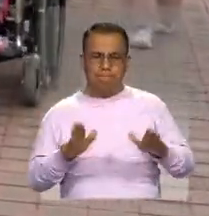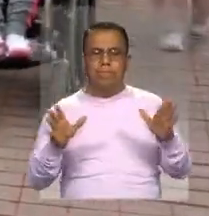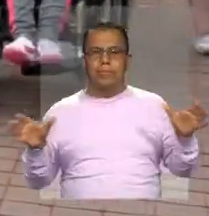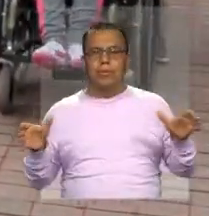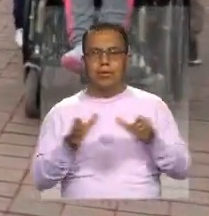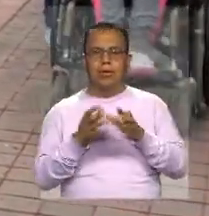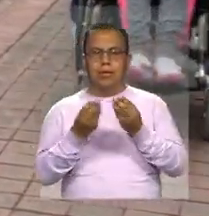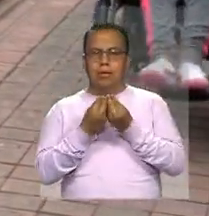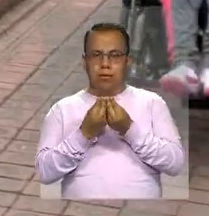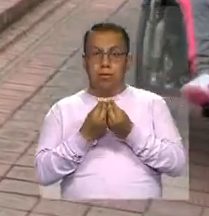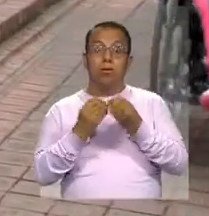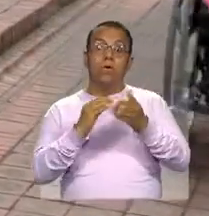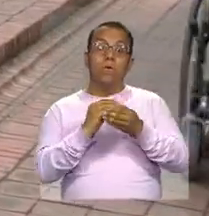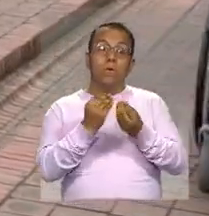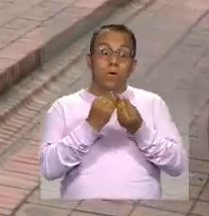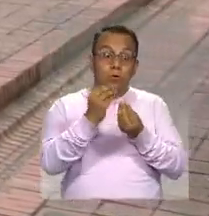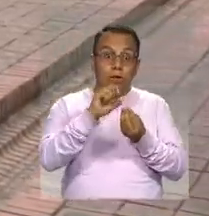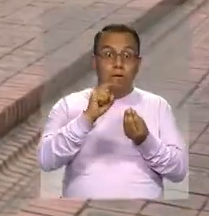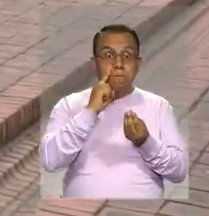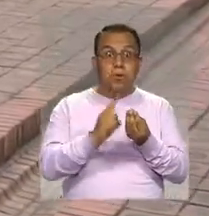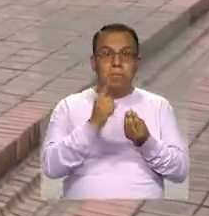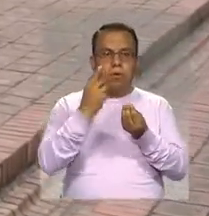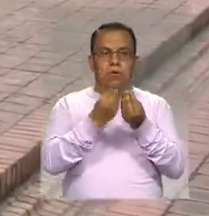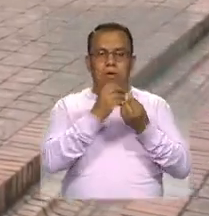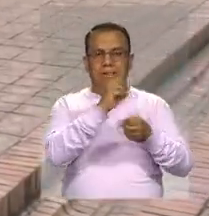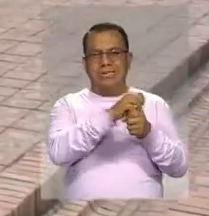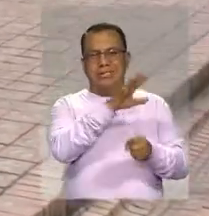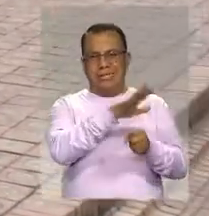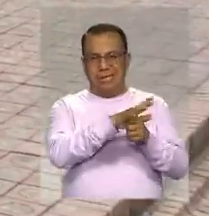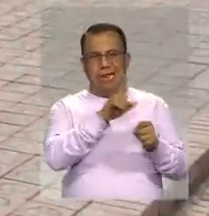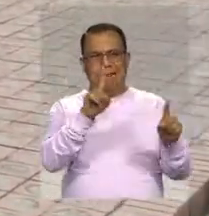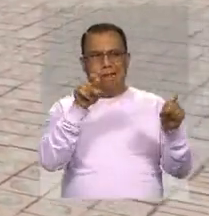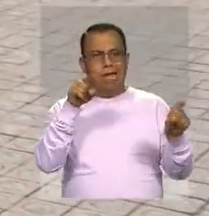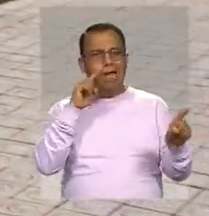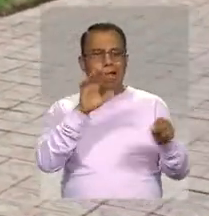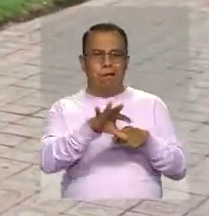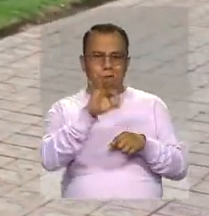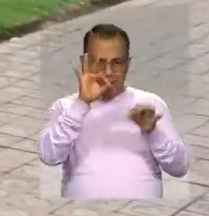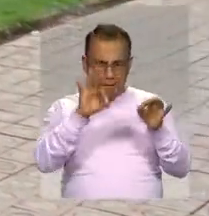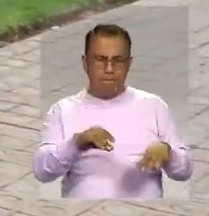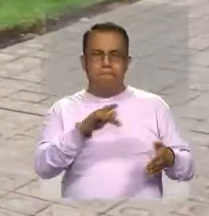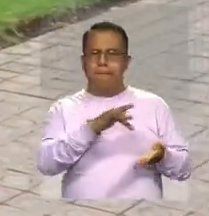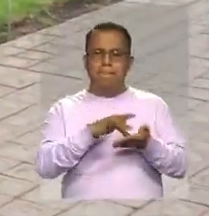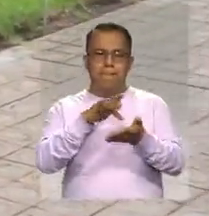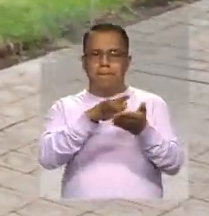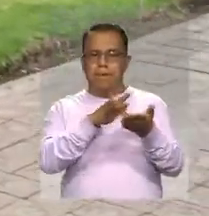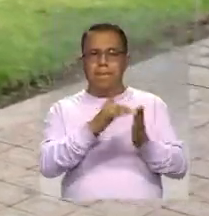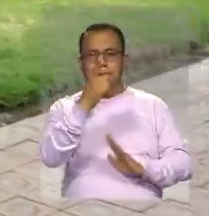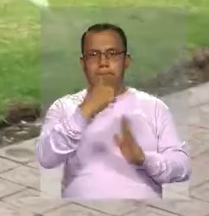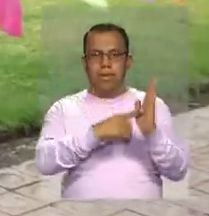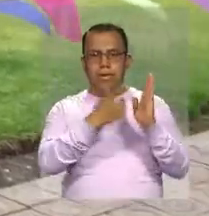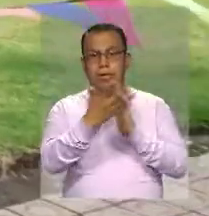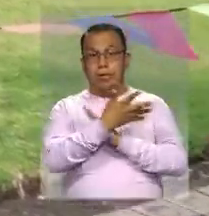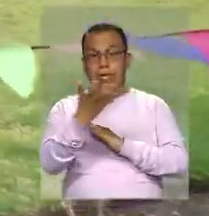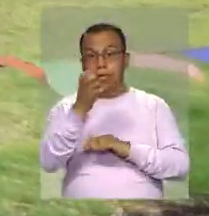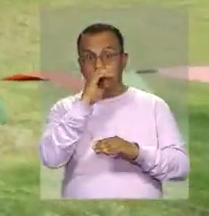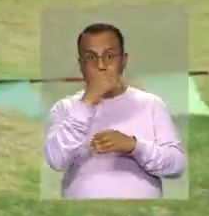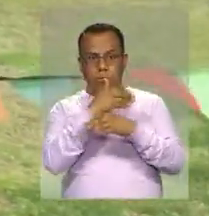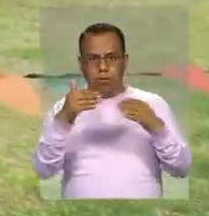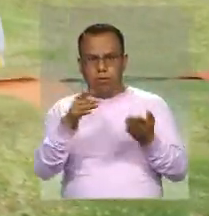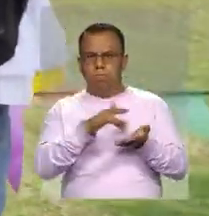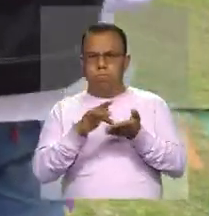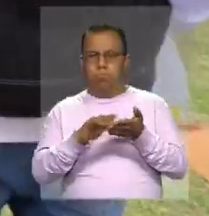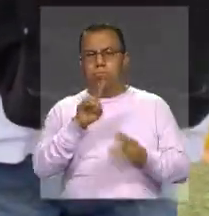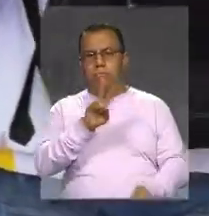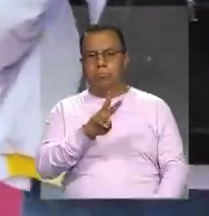del Consejo Distrital de Niños y Niñas, el primer Consejo Distrital que se elige de manera participativa. Más de 1.500 niños y niñas votaron por